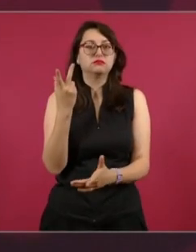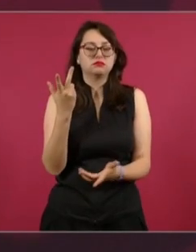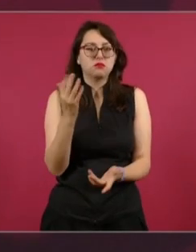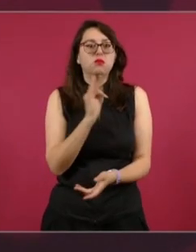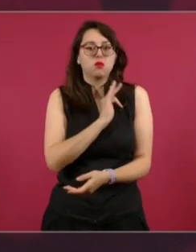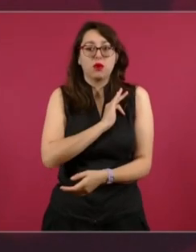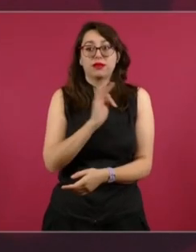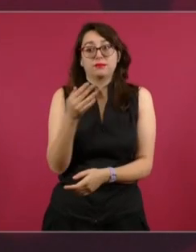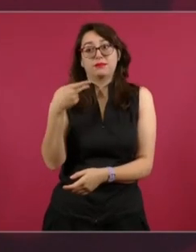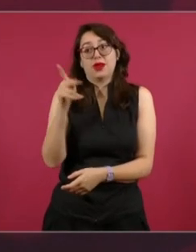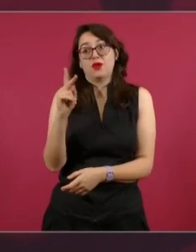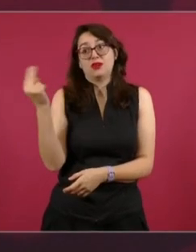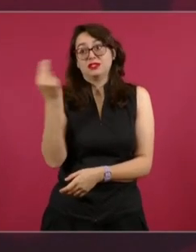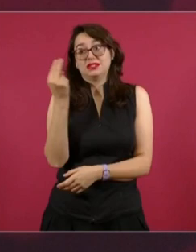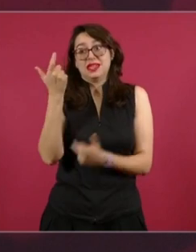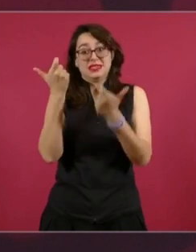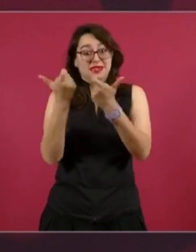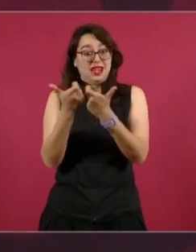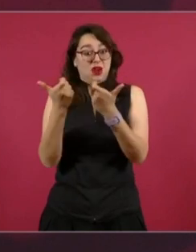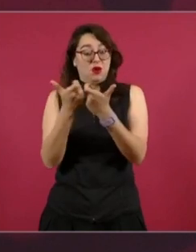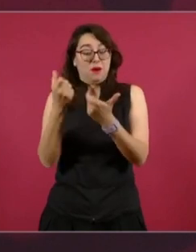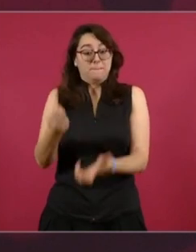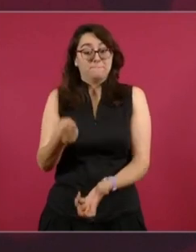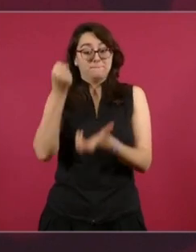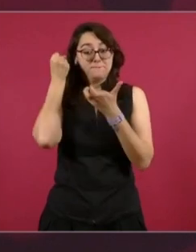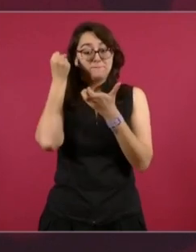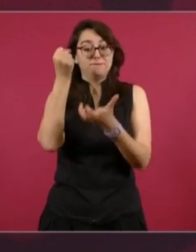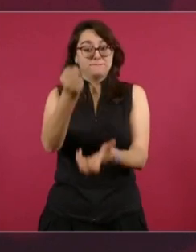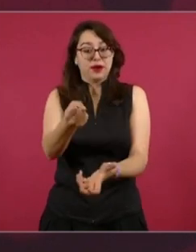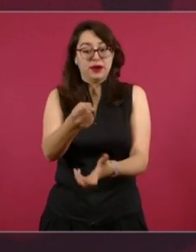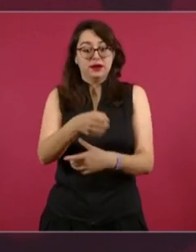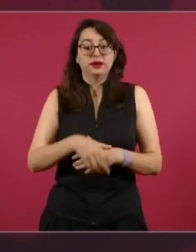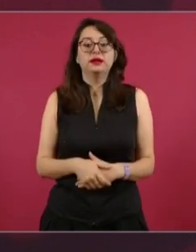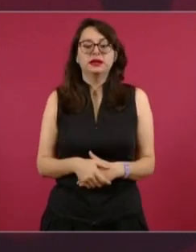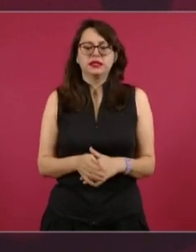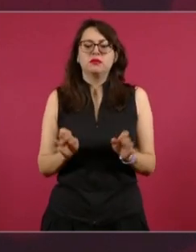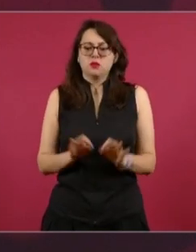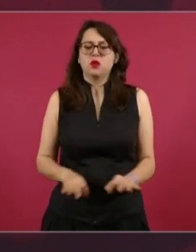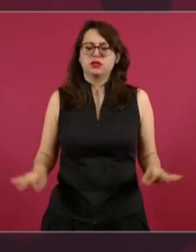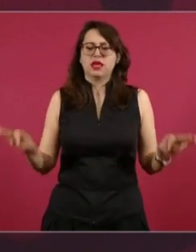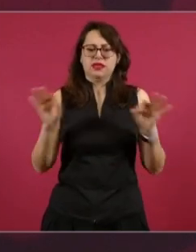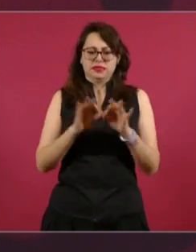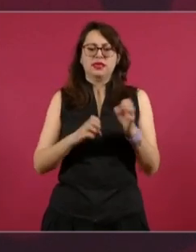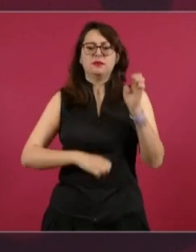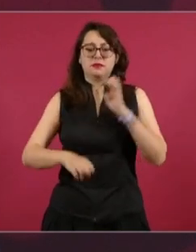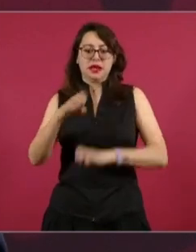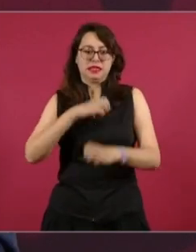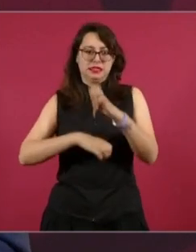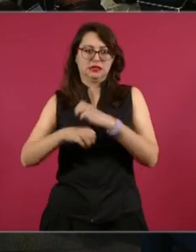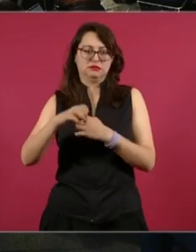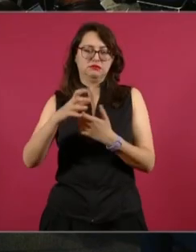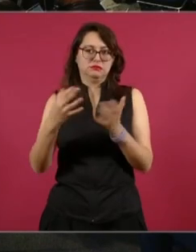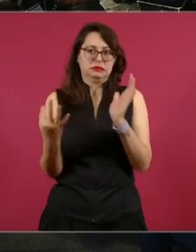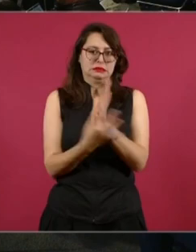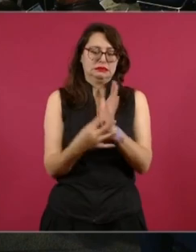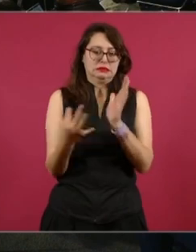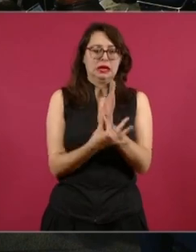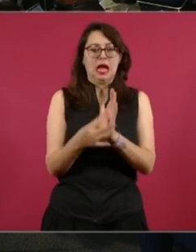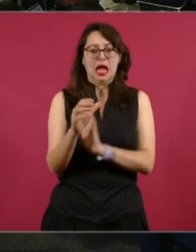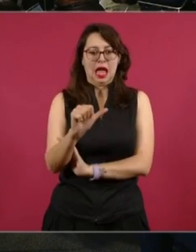desarrollo de América del Norte y por la producción de acero,